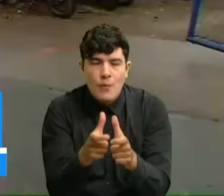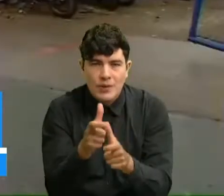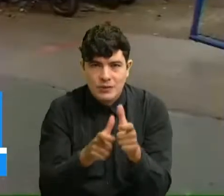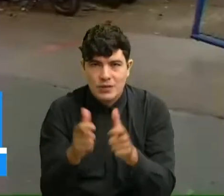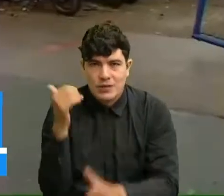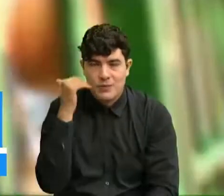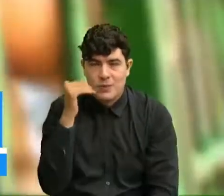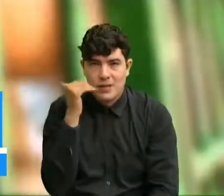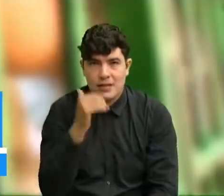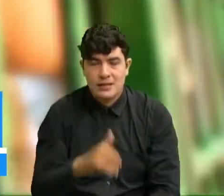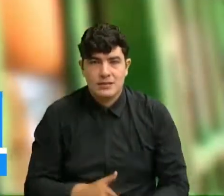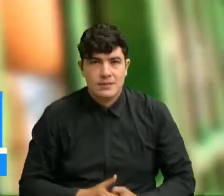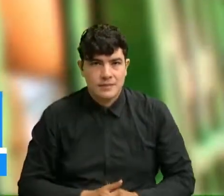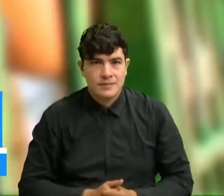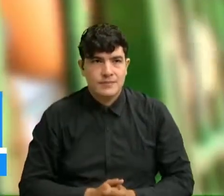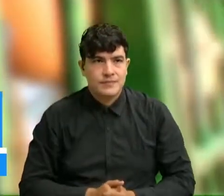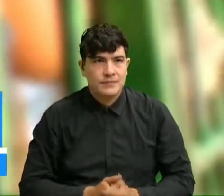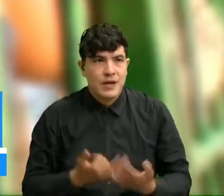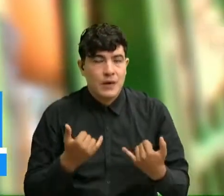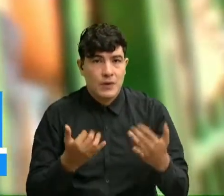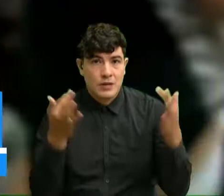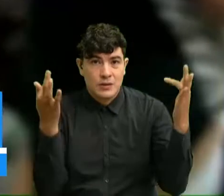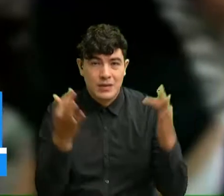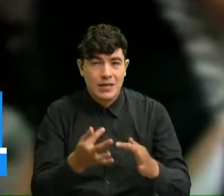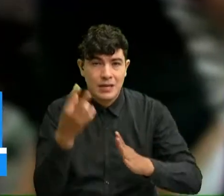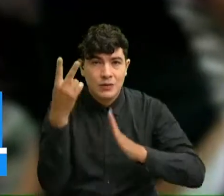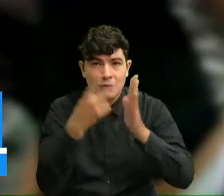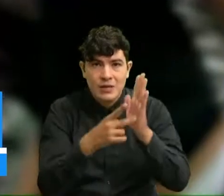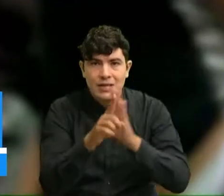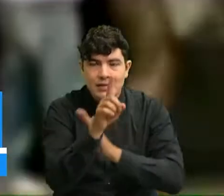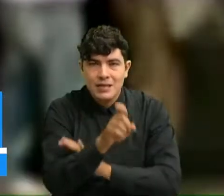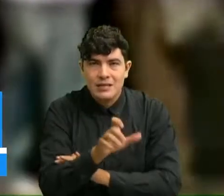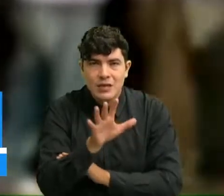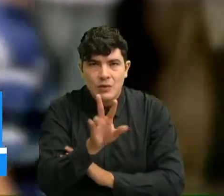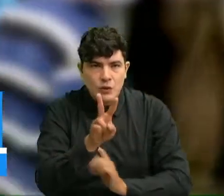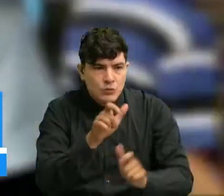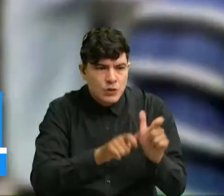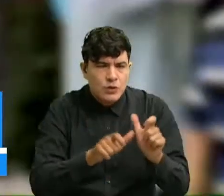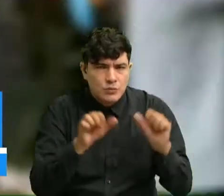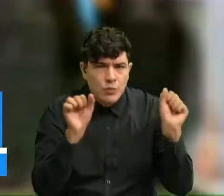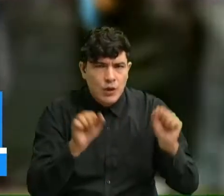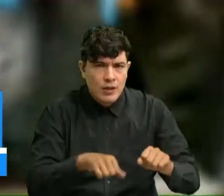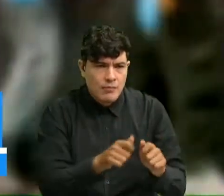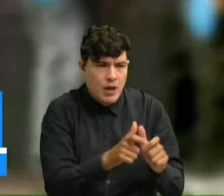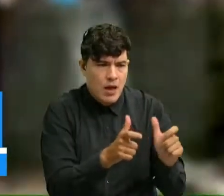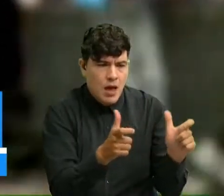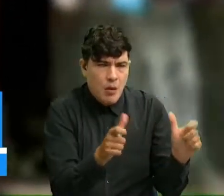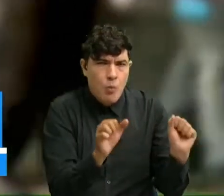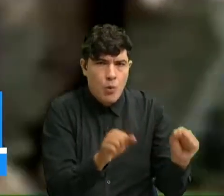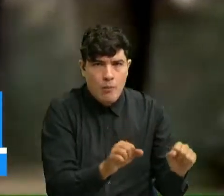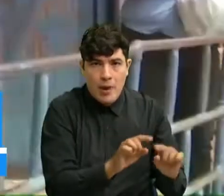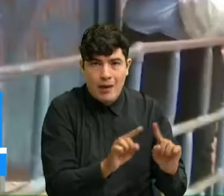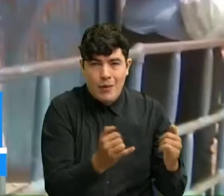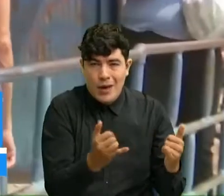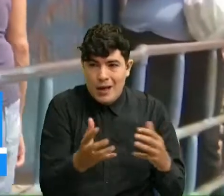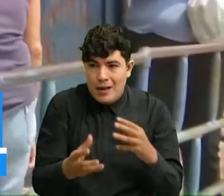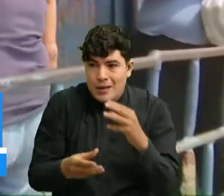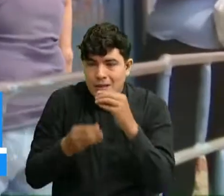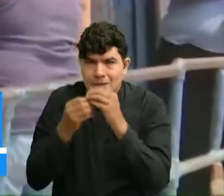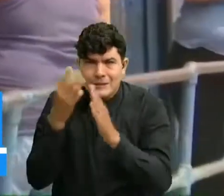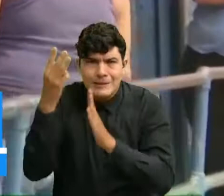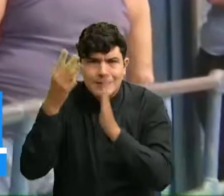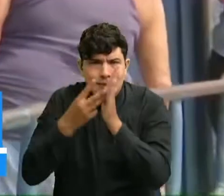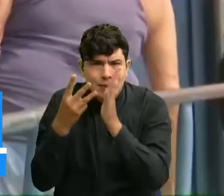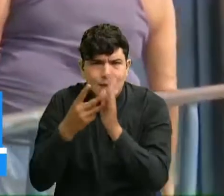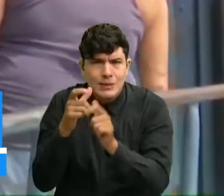albergar un promedio de 2.651 personas, lo que indica que el hacinamiento supera el 22%. Hoy, los familiares de los